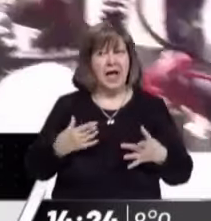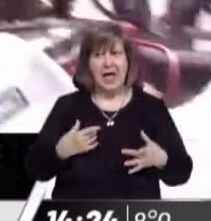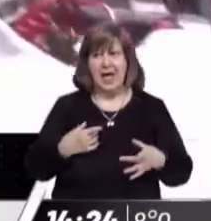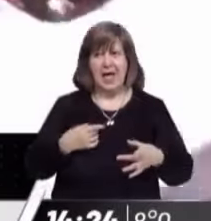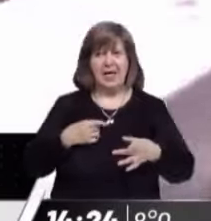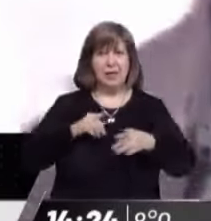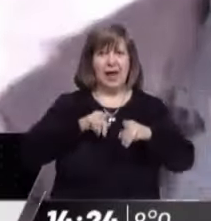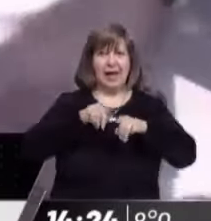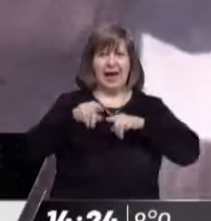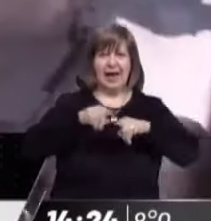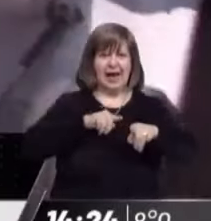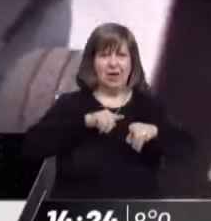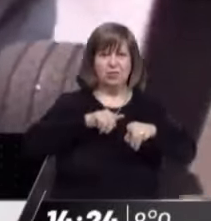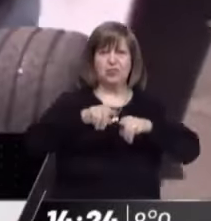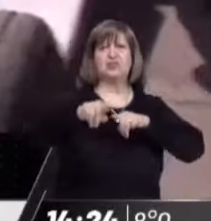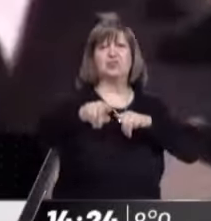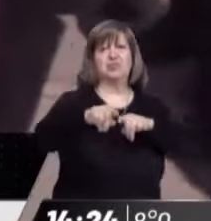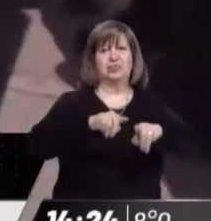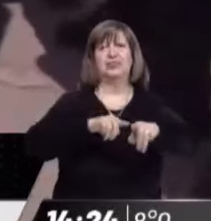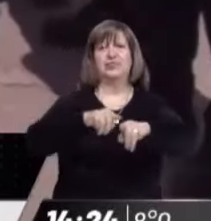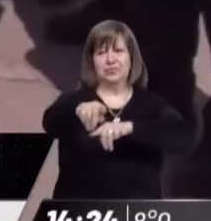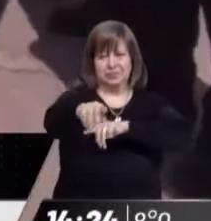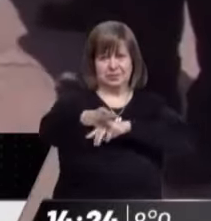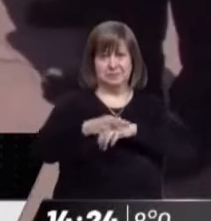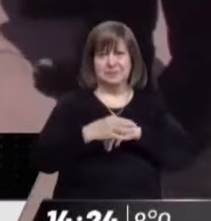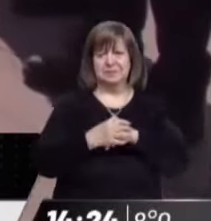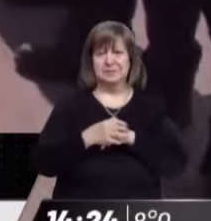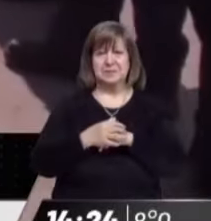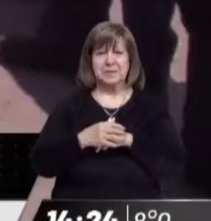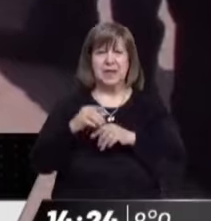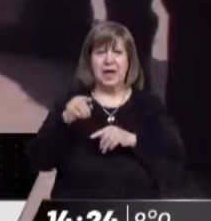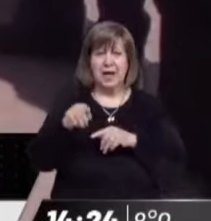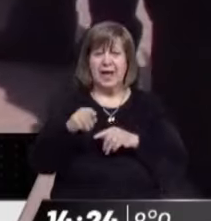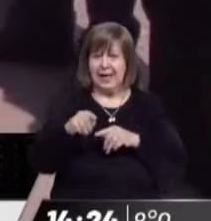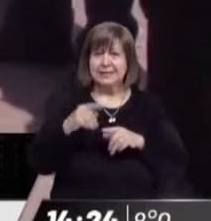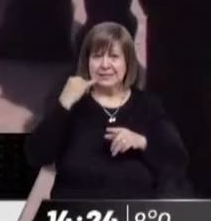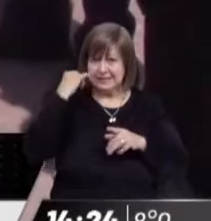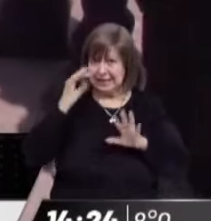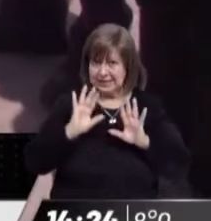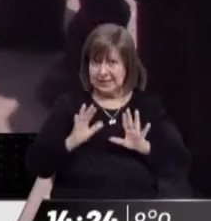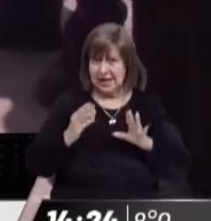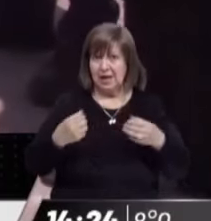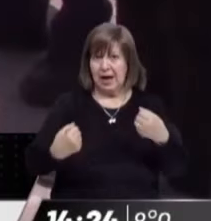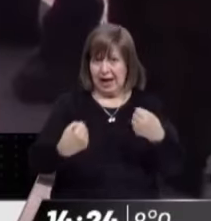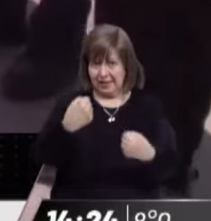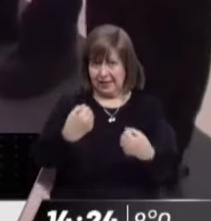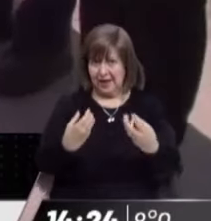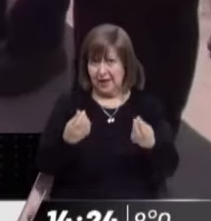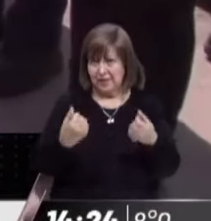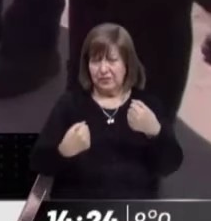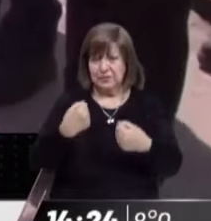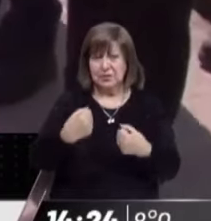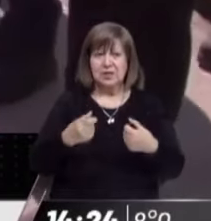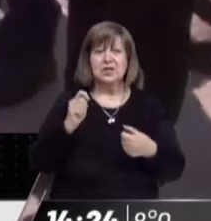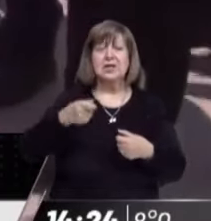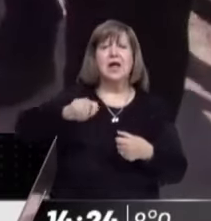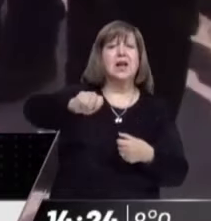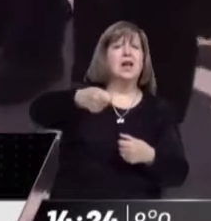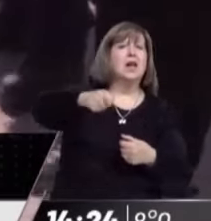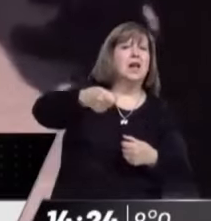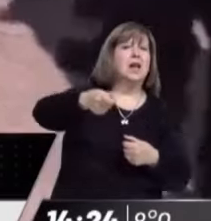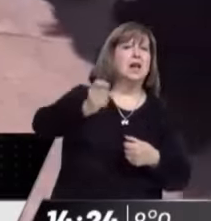esas cosas que hace mi hija, que hace la germinación en primer grado y le decimos qué lindo, y lo tiramos. No, no, esto sirve. Julián. Sirve, ¿quién lo va a aprender? Y anda, y